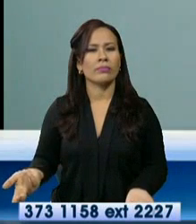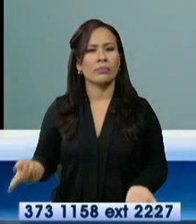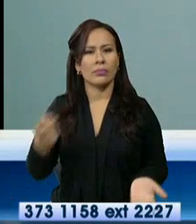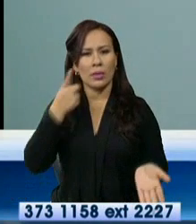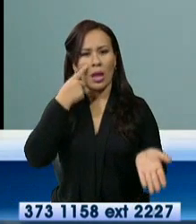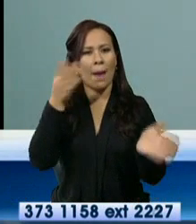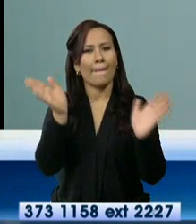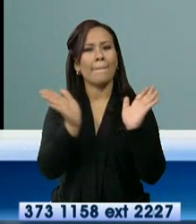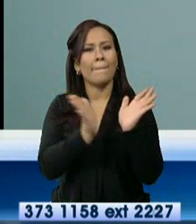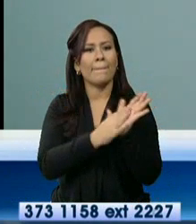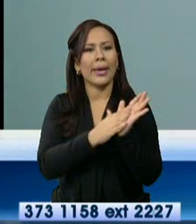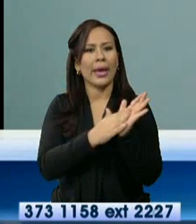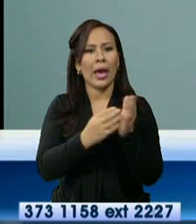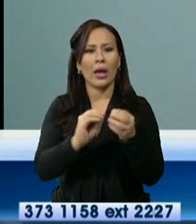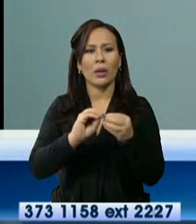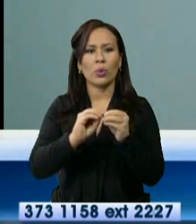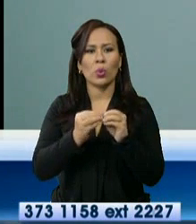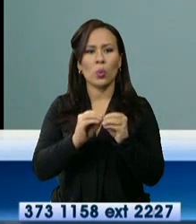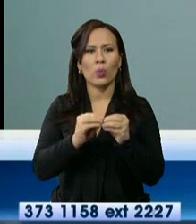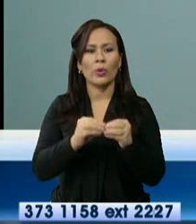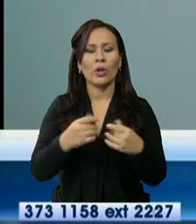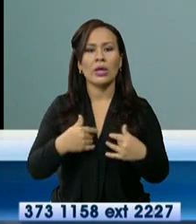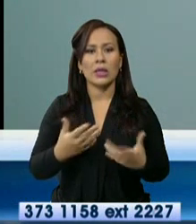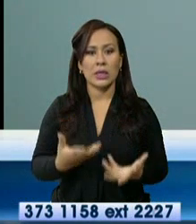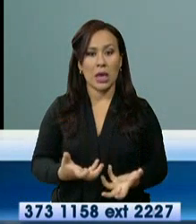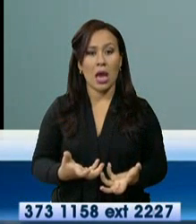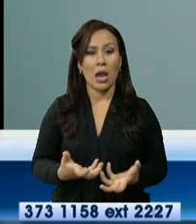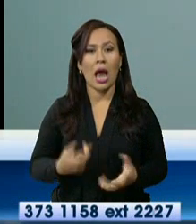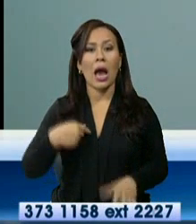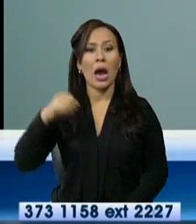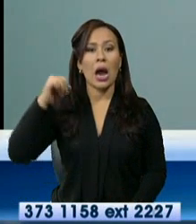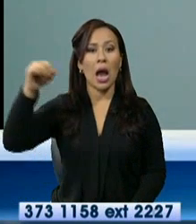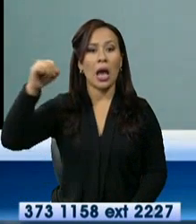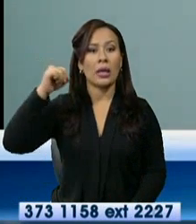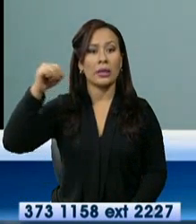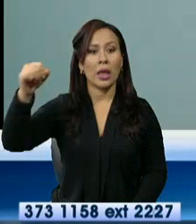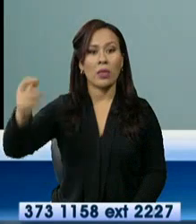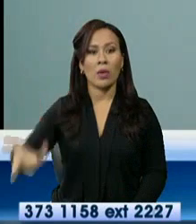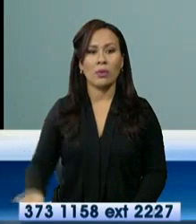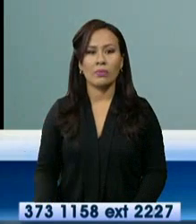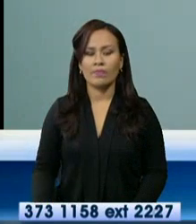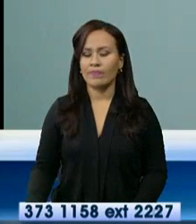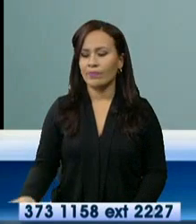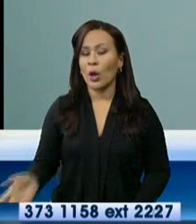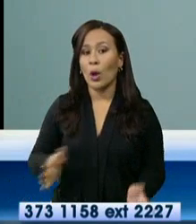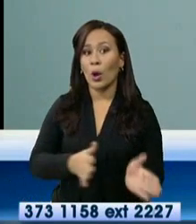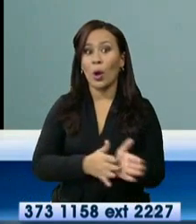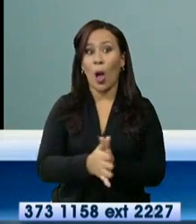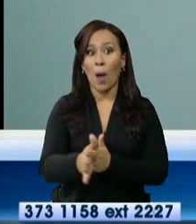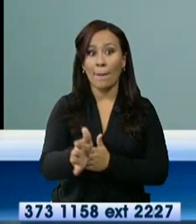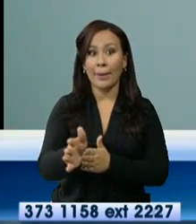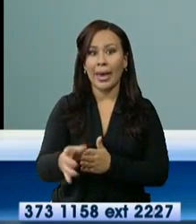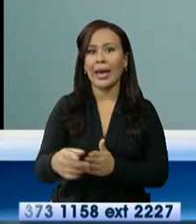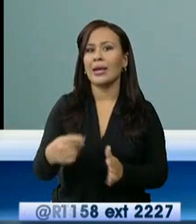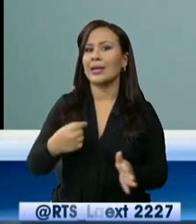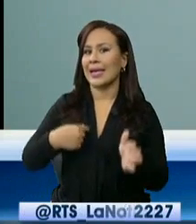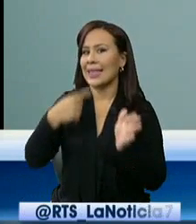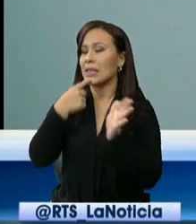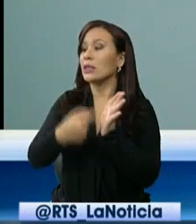Pegan aquí el número que ellos tienen, pues el número aparentemente el ganador, pues, y le sacan copias al boletín para que parezca